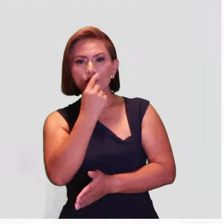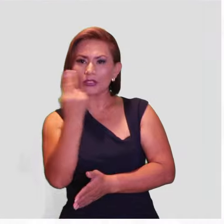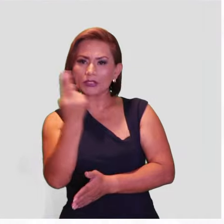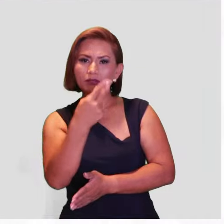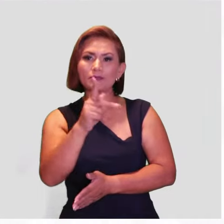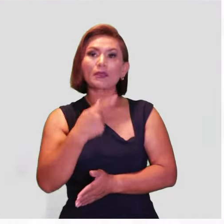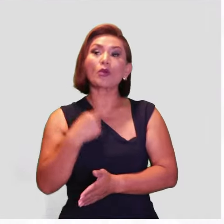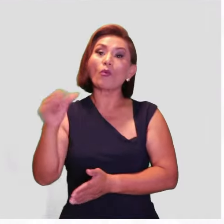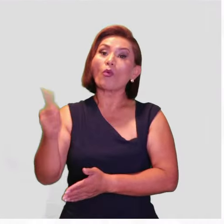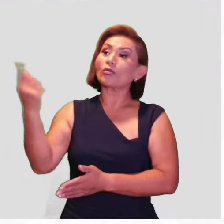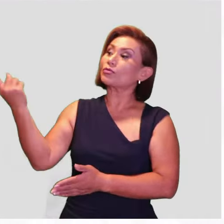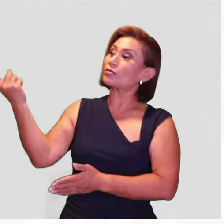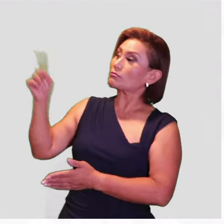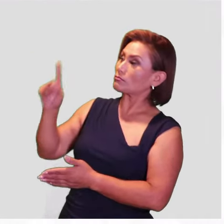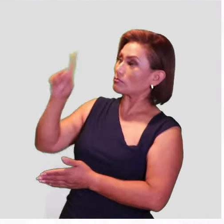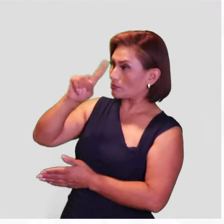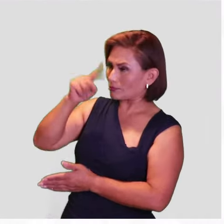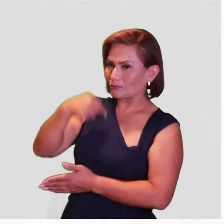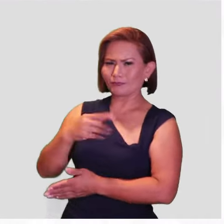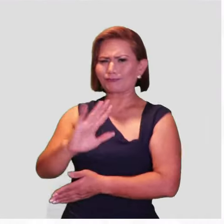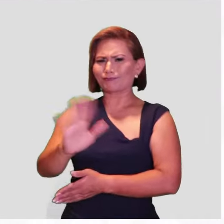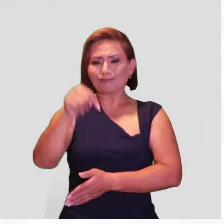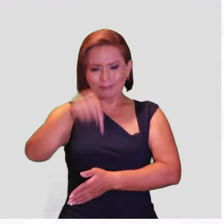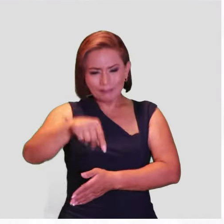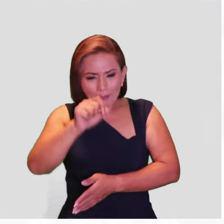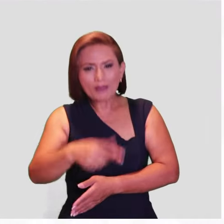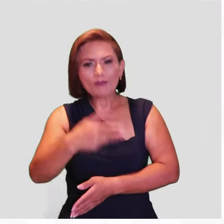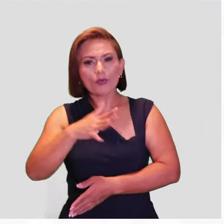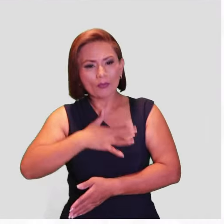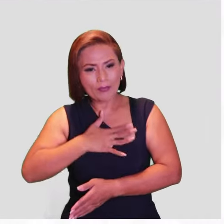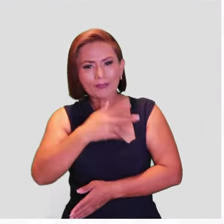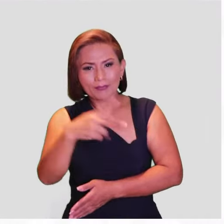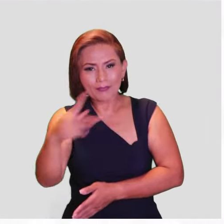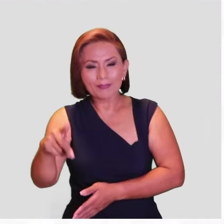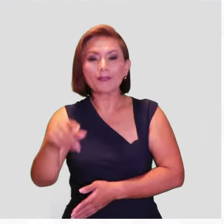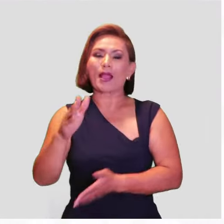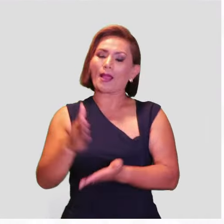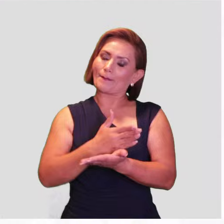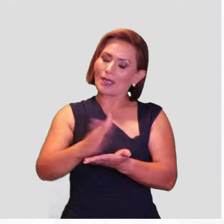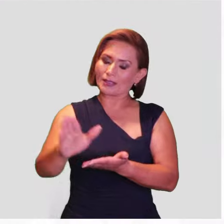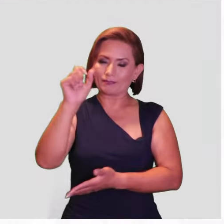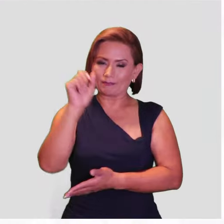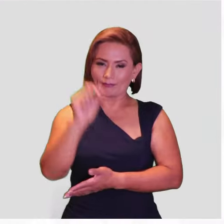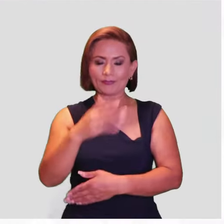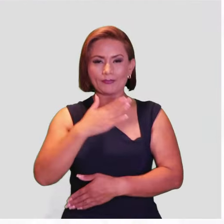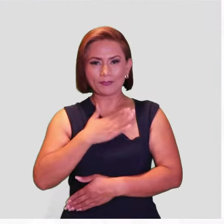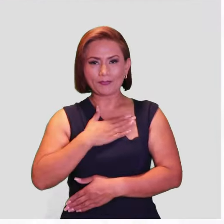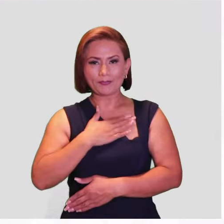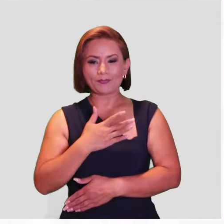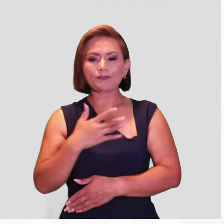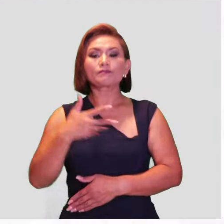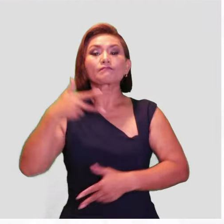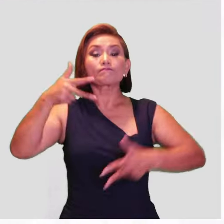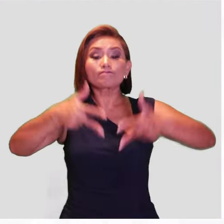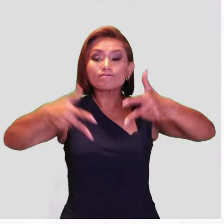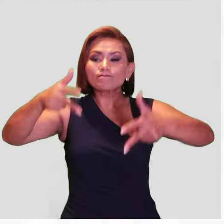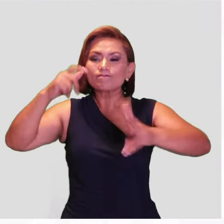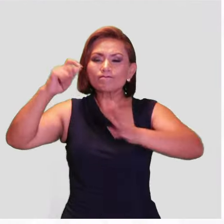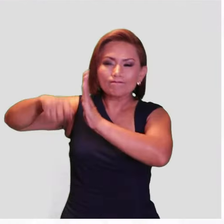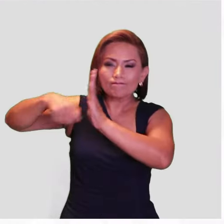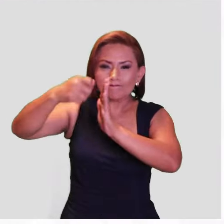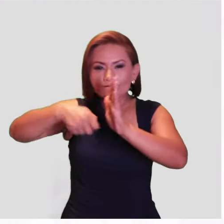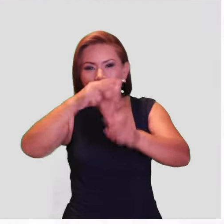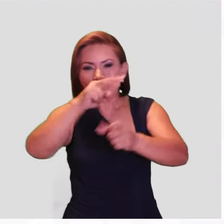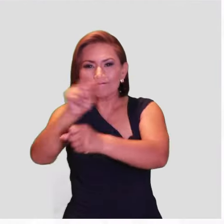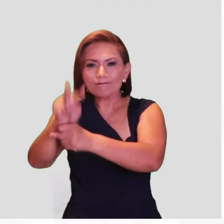de asesorarnos de gente de fuera. Y por otra parte, para poder nosotros también hablar de la videovigilancia, tenemos que saber si